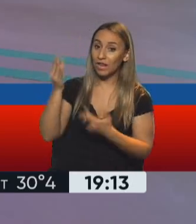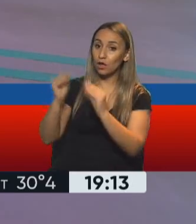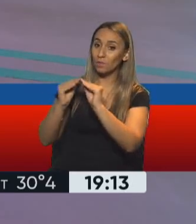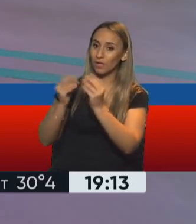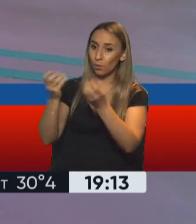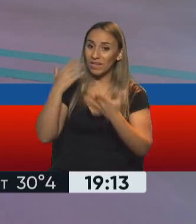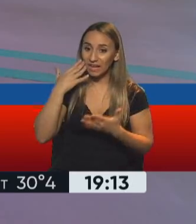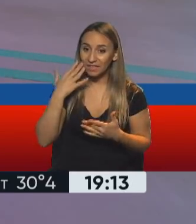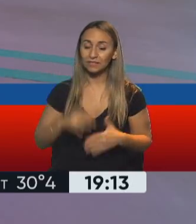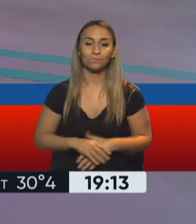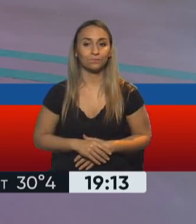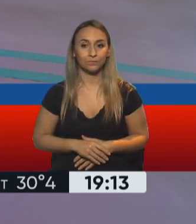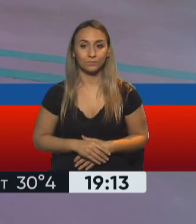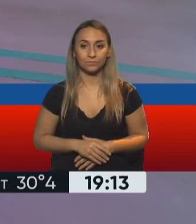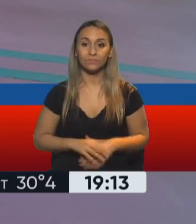buenas tardes.